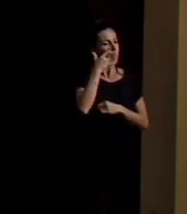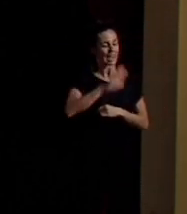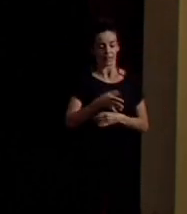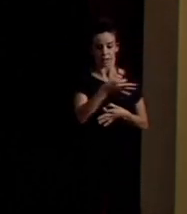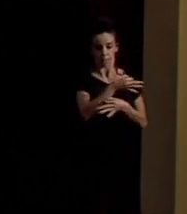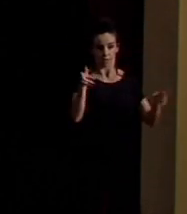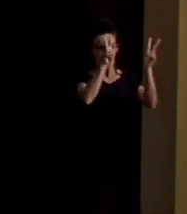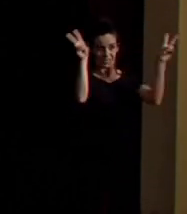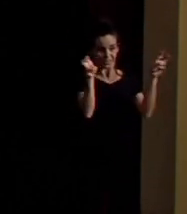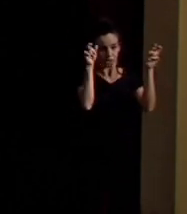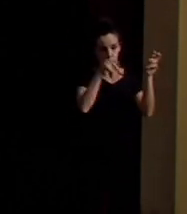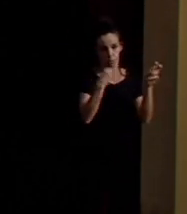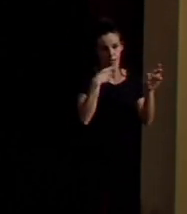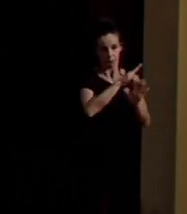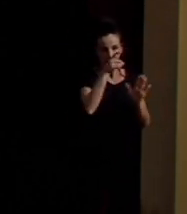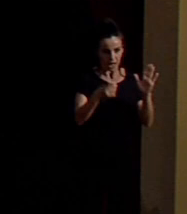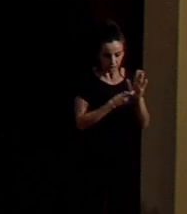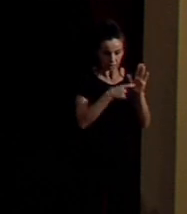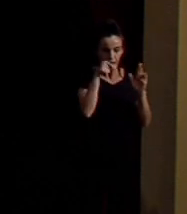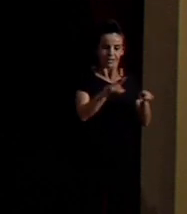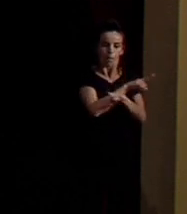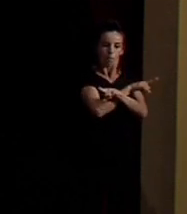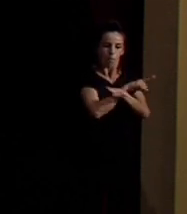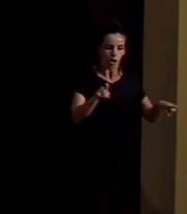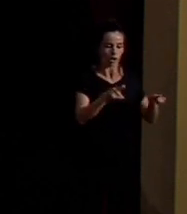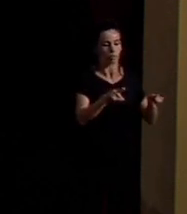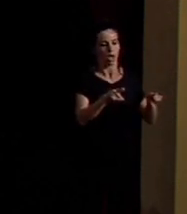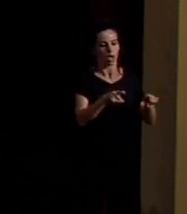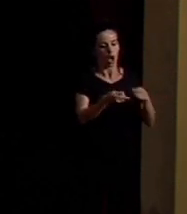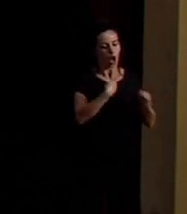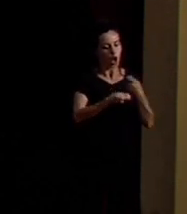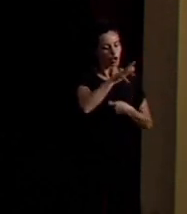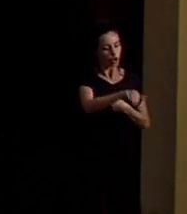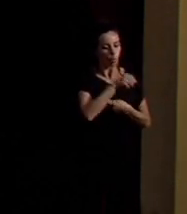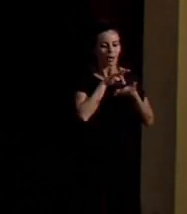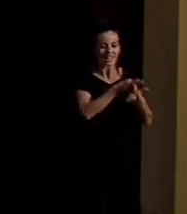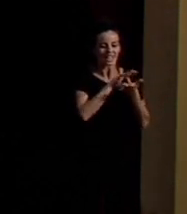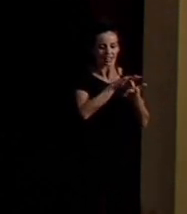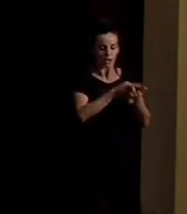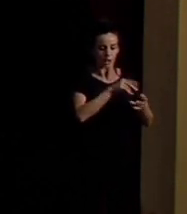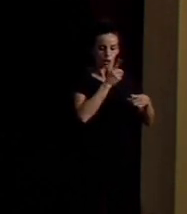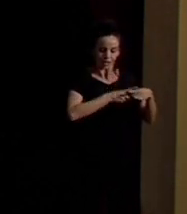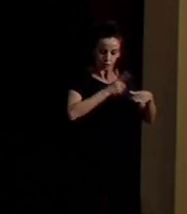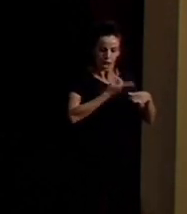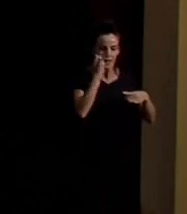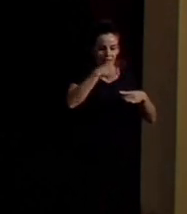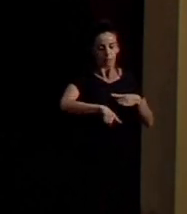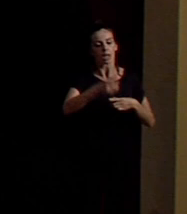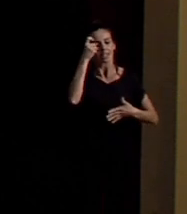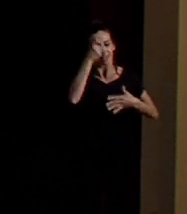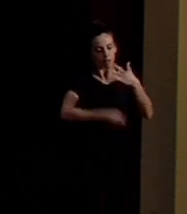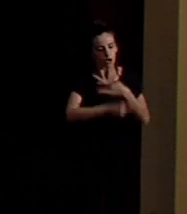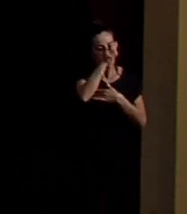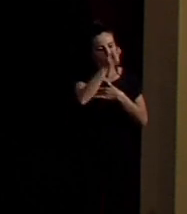¿no? Que se le da a esta ley, ¿no? Donde se prohíbe, ¿no? La compra de servicios sexuales, donde se sanciona al sujeto